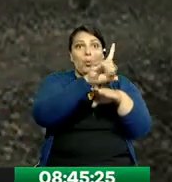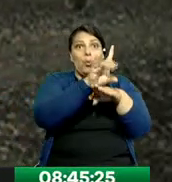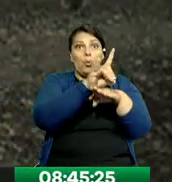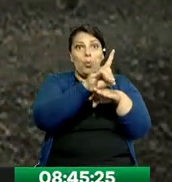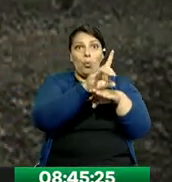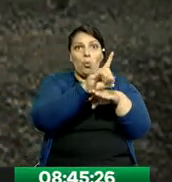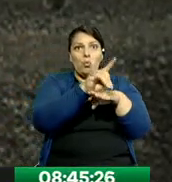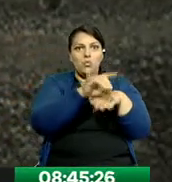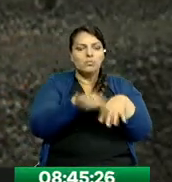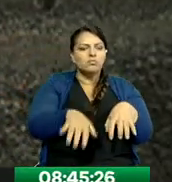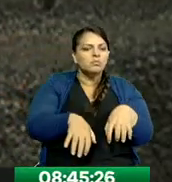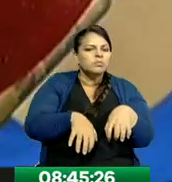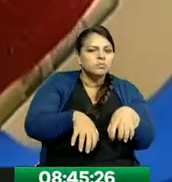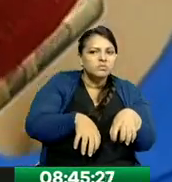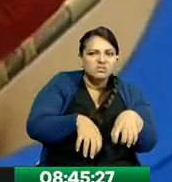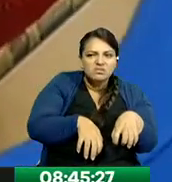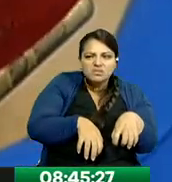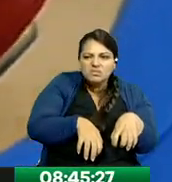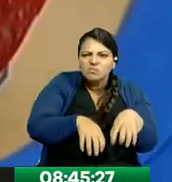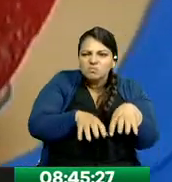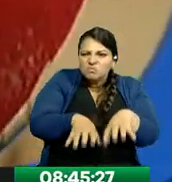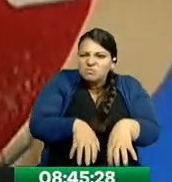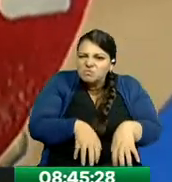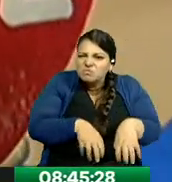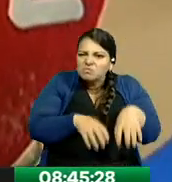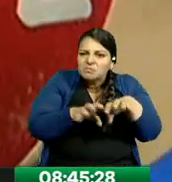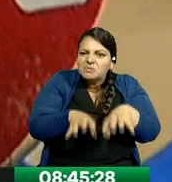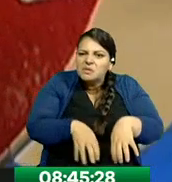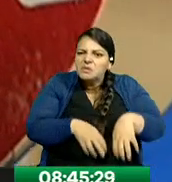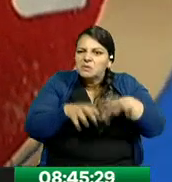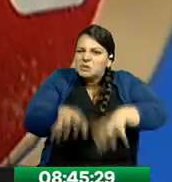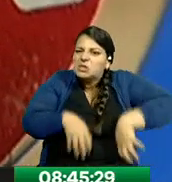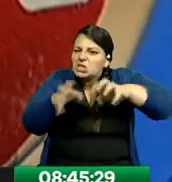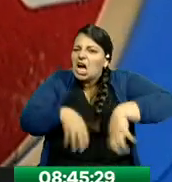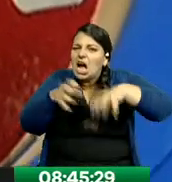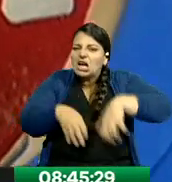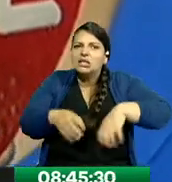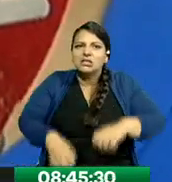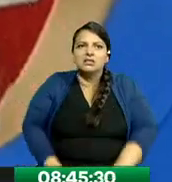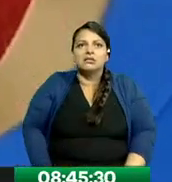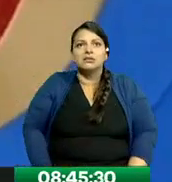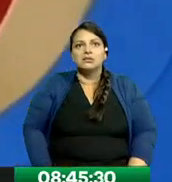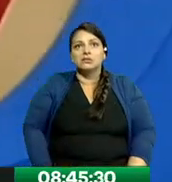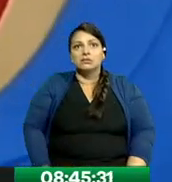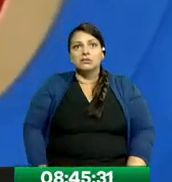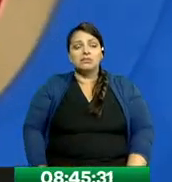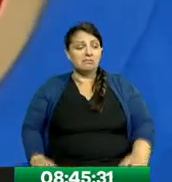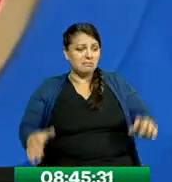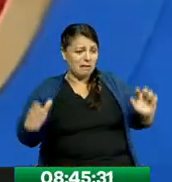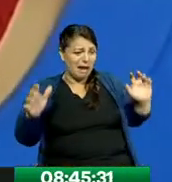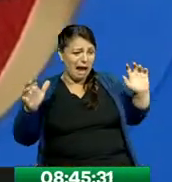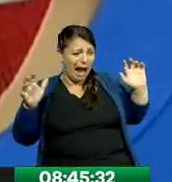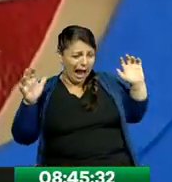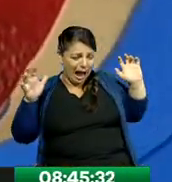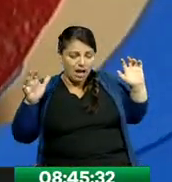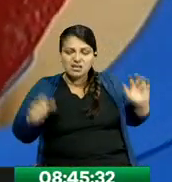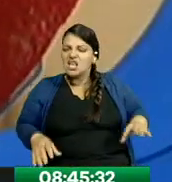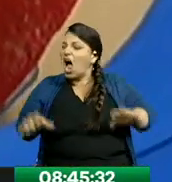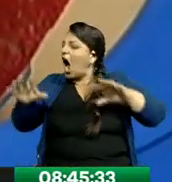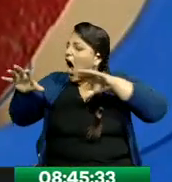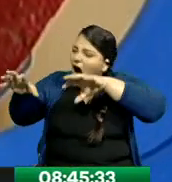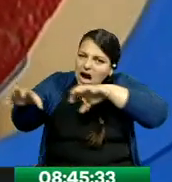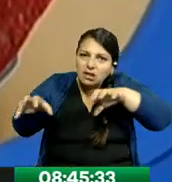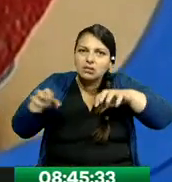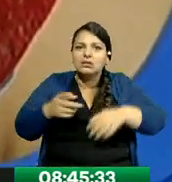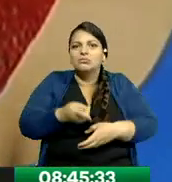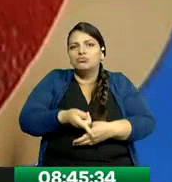íntimas. Y ojalá que, espero que mi hijo no tenga más adelante secuelas, que lo pueda trastornar, porque ahorita no